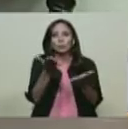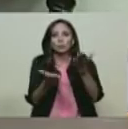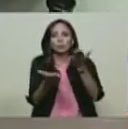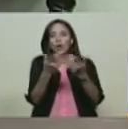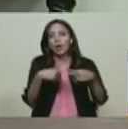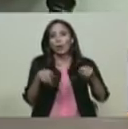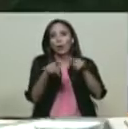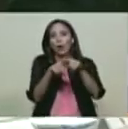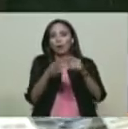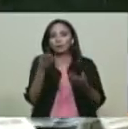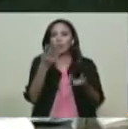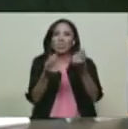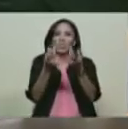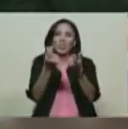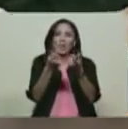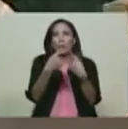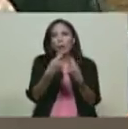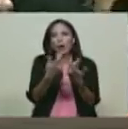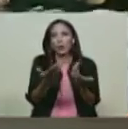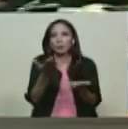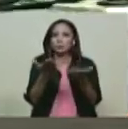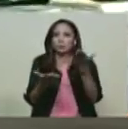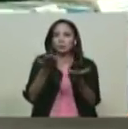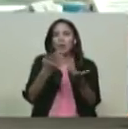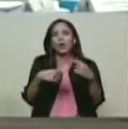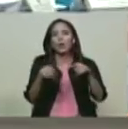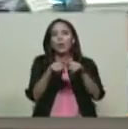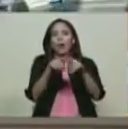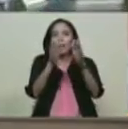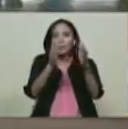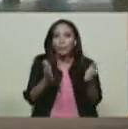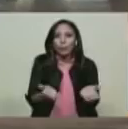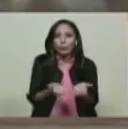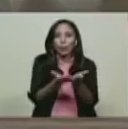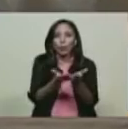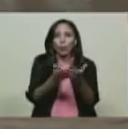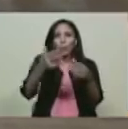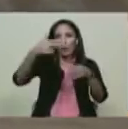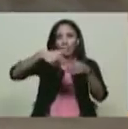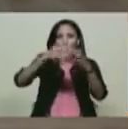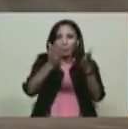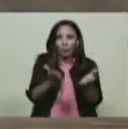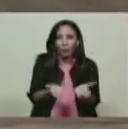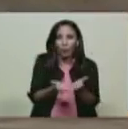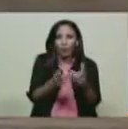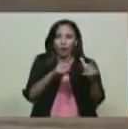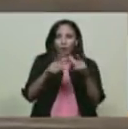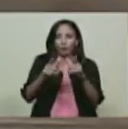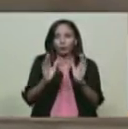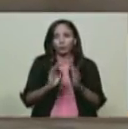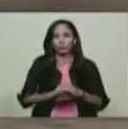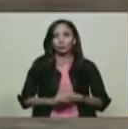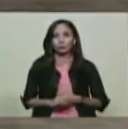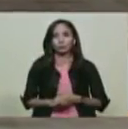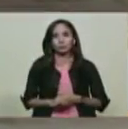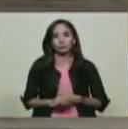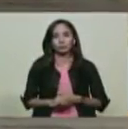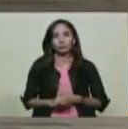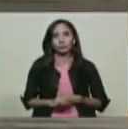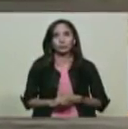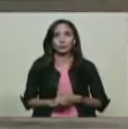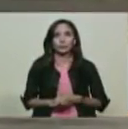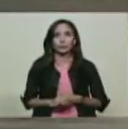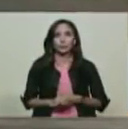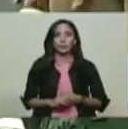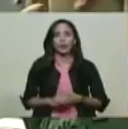igual a el precio del barril petrolero de la cesta venezolana. el